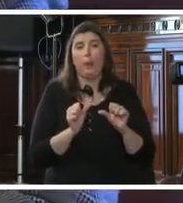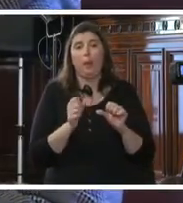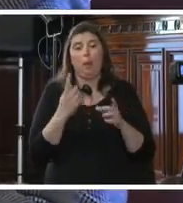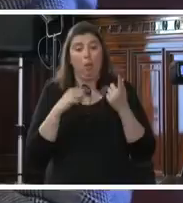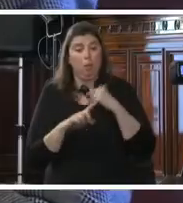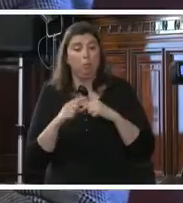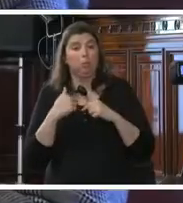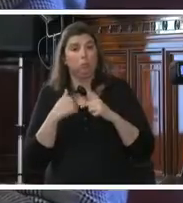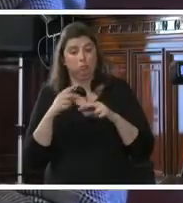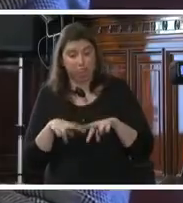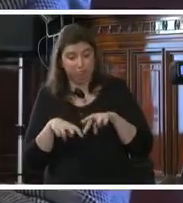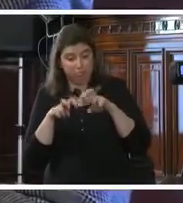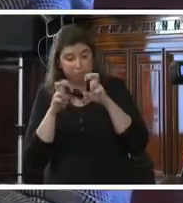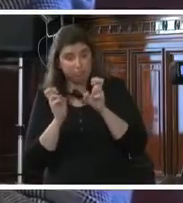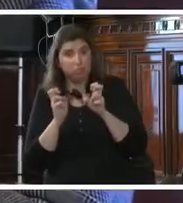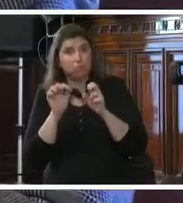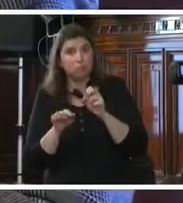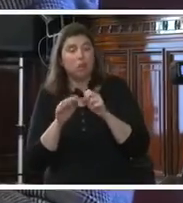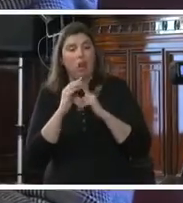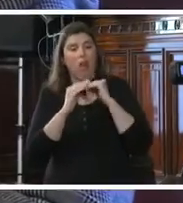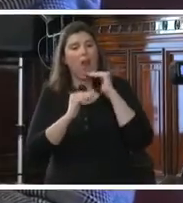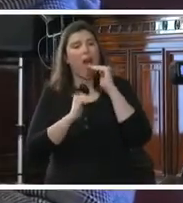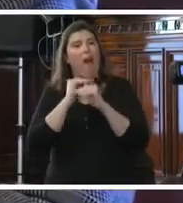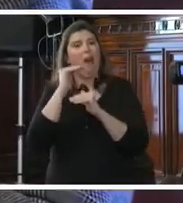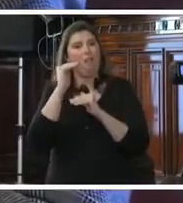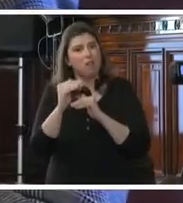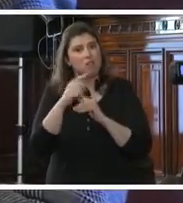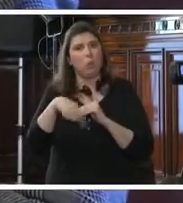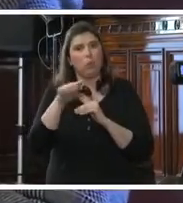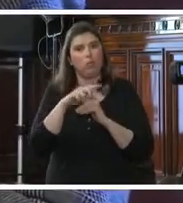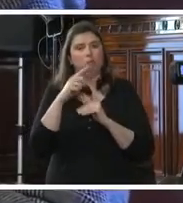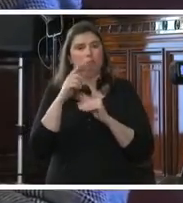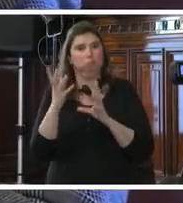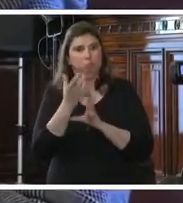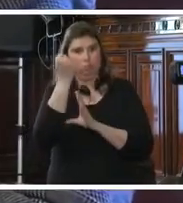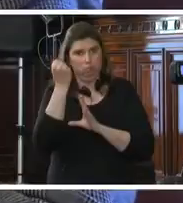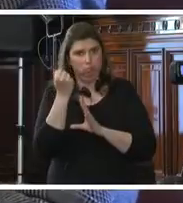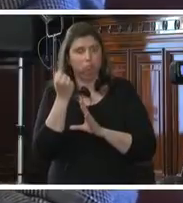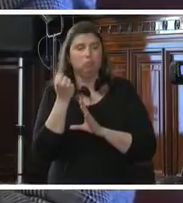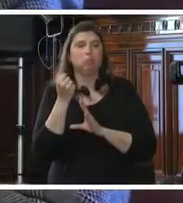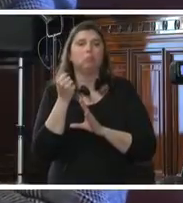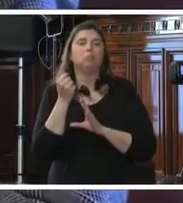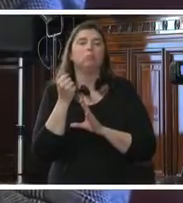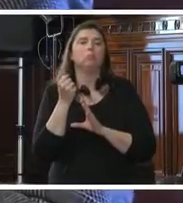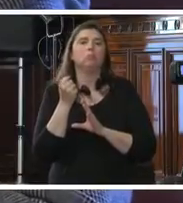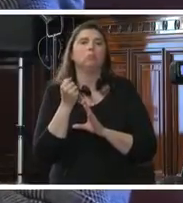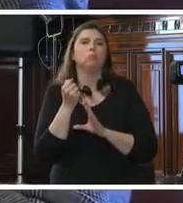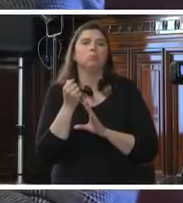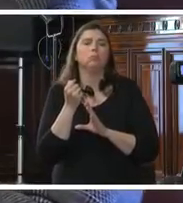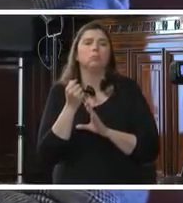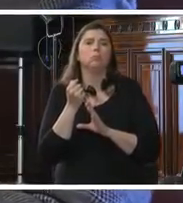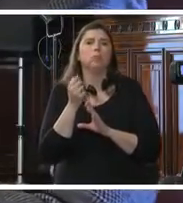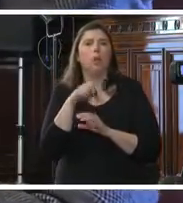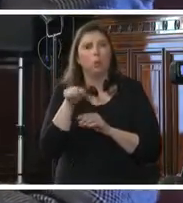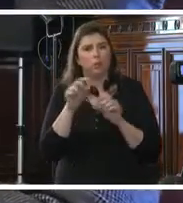Convención Americana y los avances que algunos estados o localidades habrían como